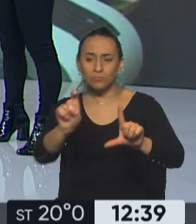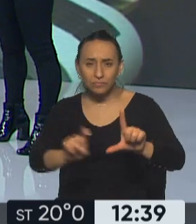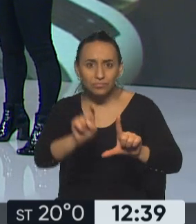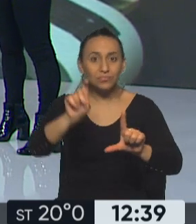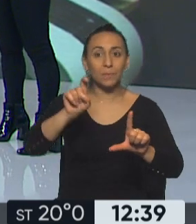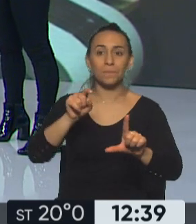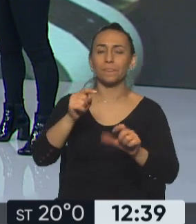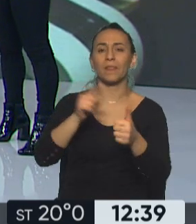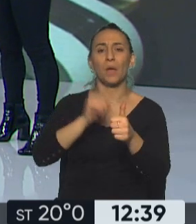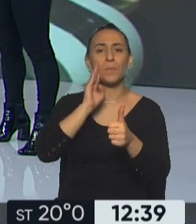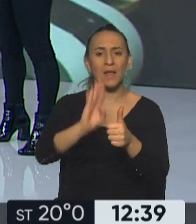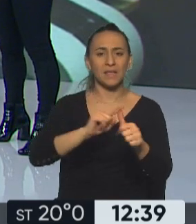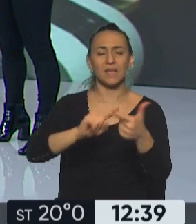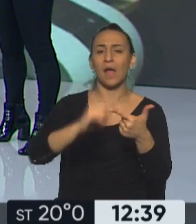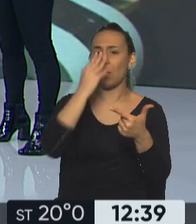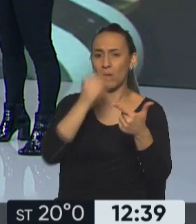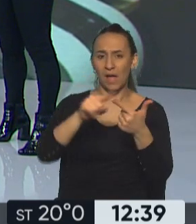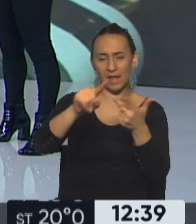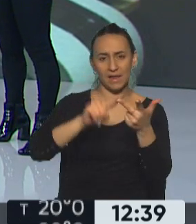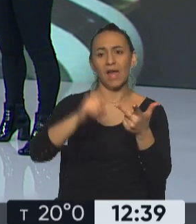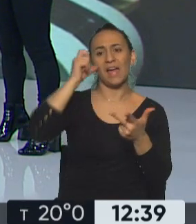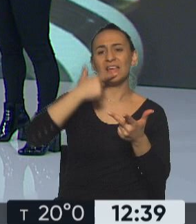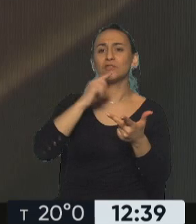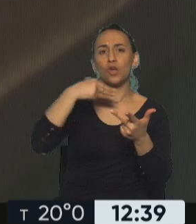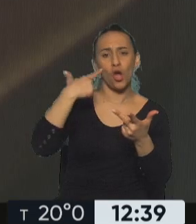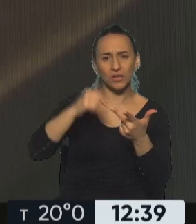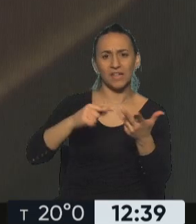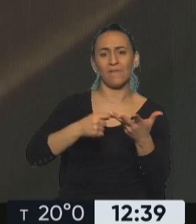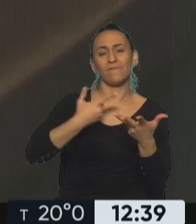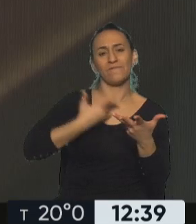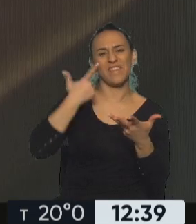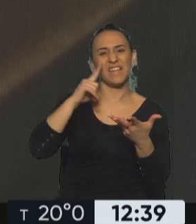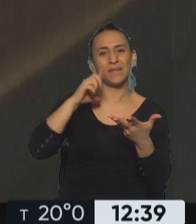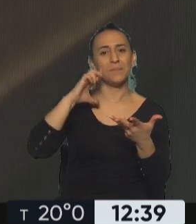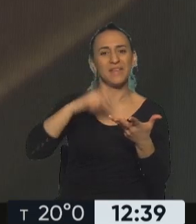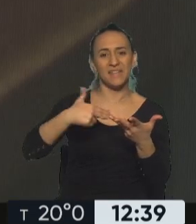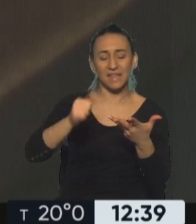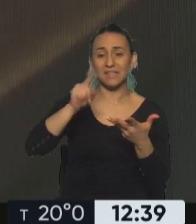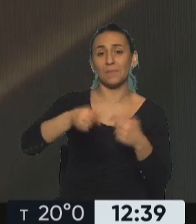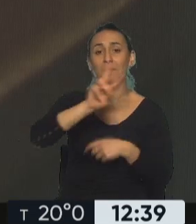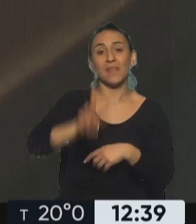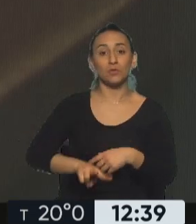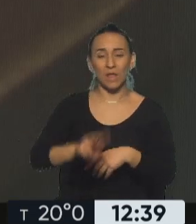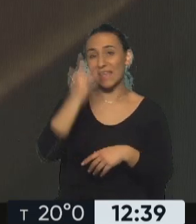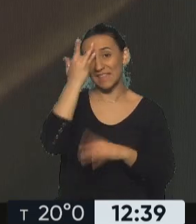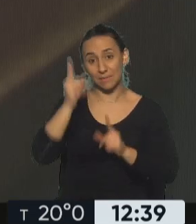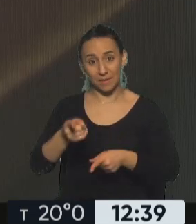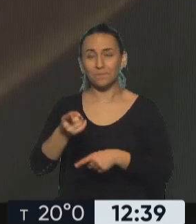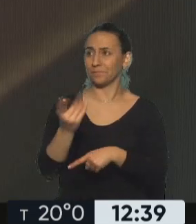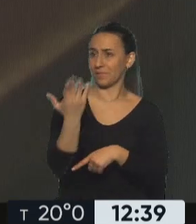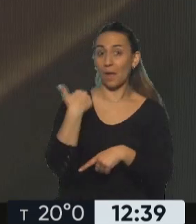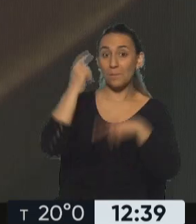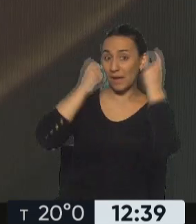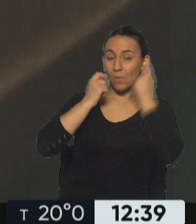en Bélgica, en Bulgaria, en Estonia, en Filipinas, en India y en Venezuela. Se usó en Paraguay la